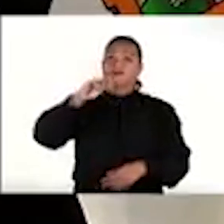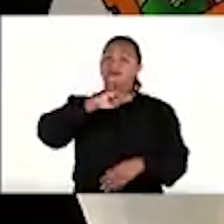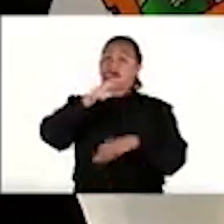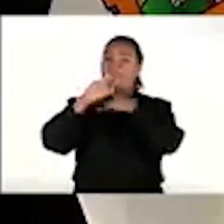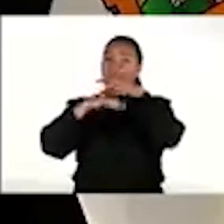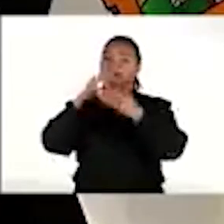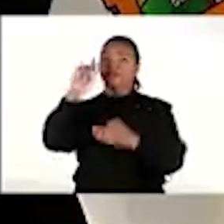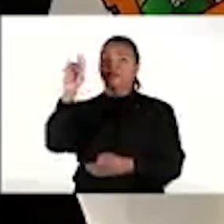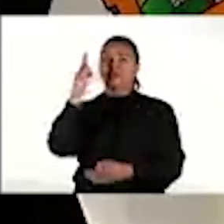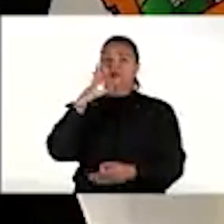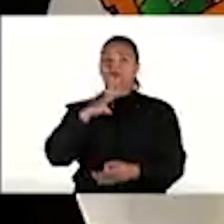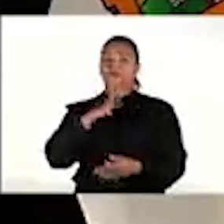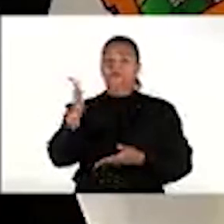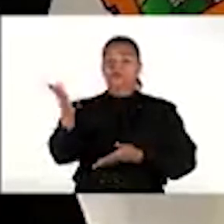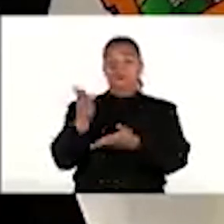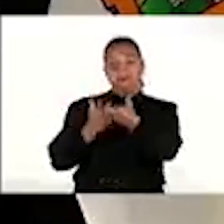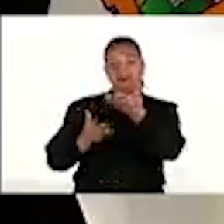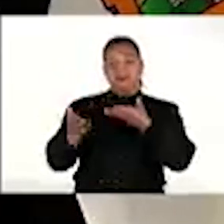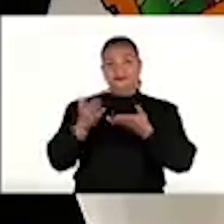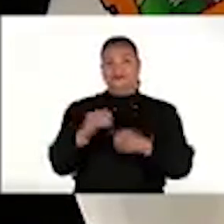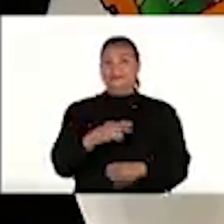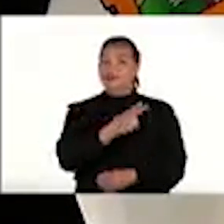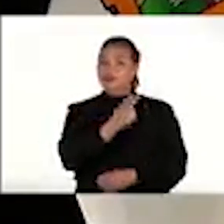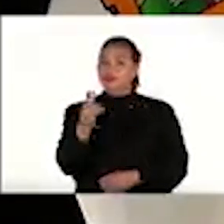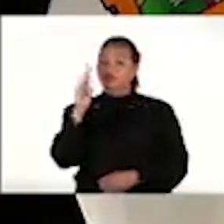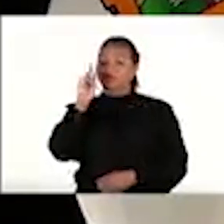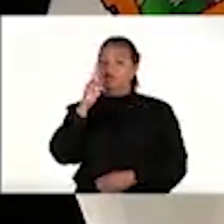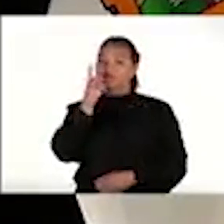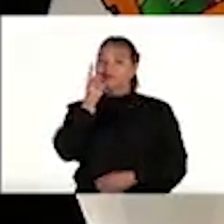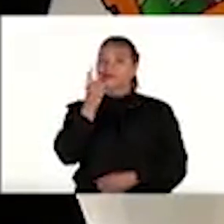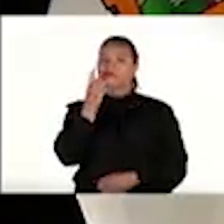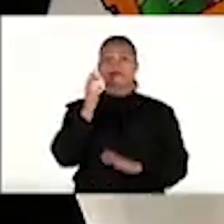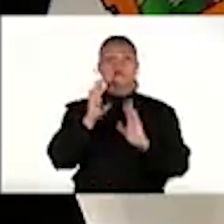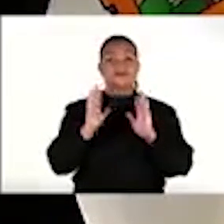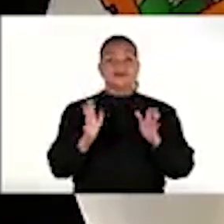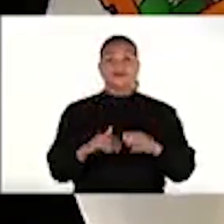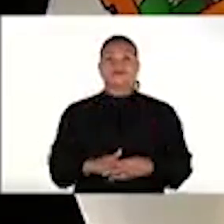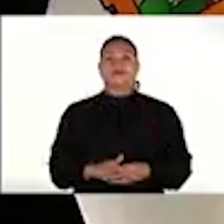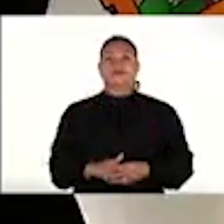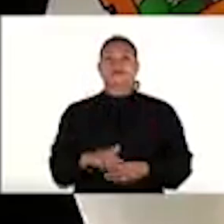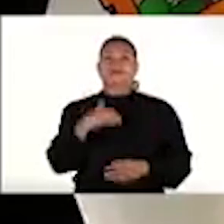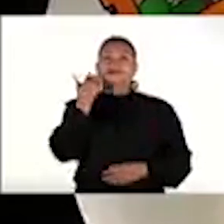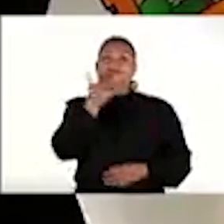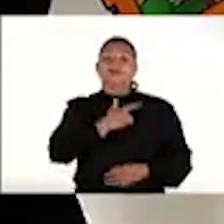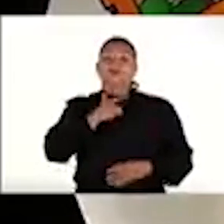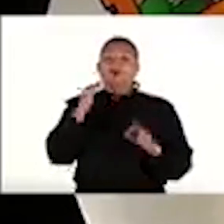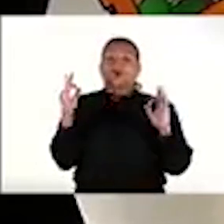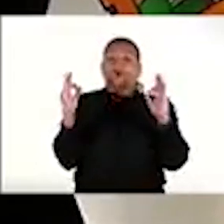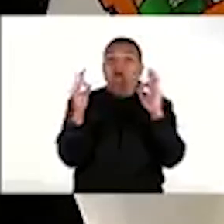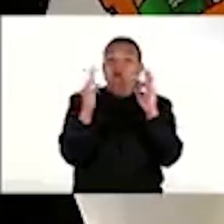creando un clima de concordia. Ustedes mismos me lo habían expresado, que esta cercanía y esta